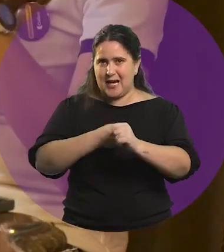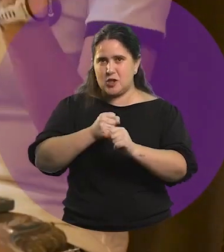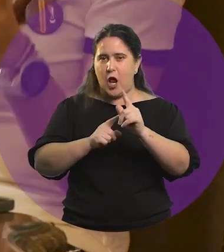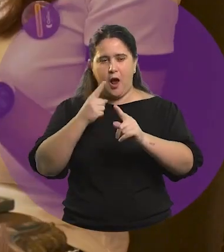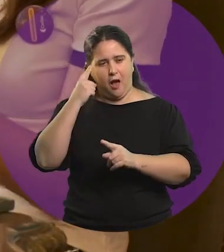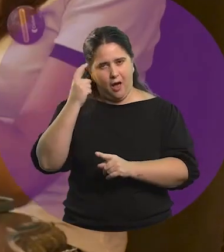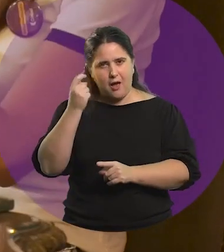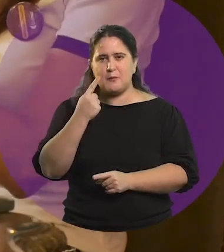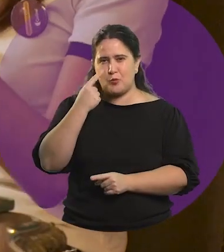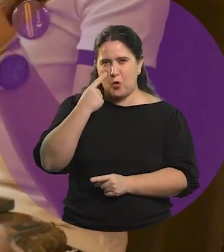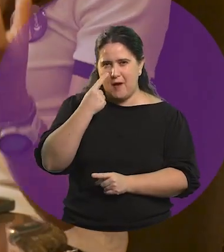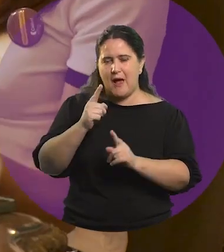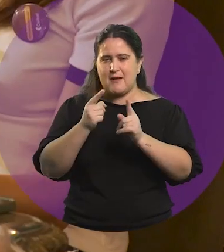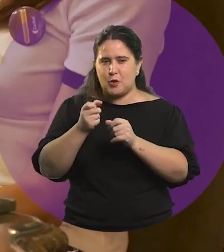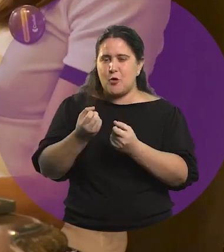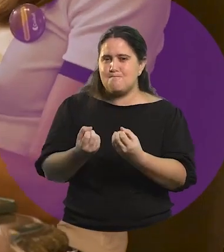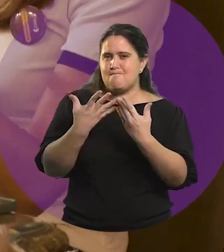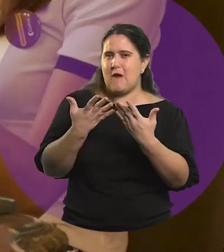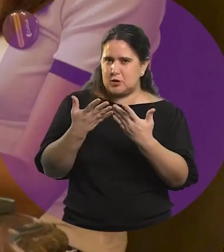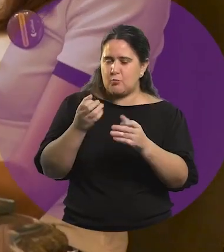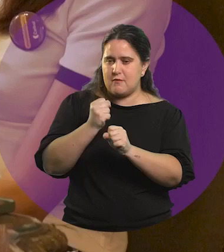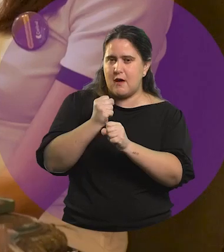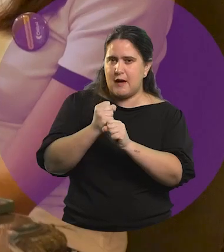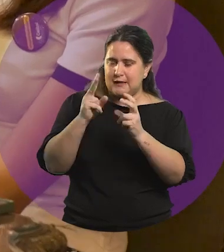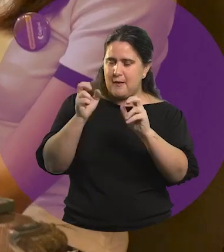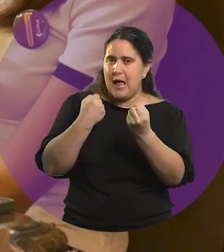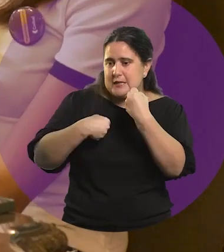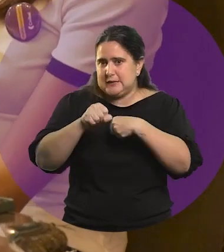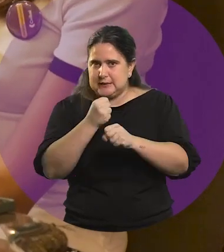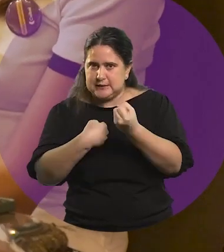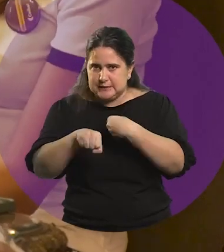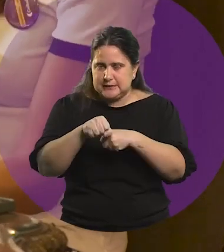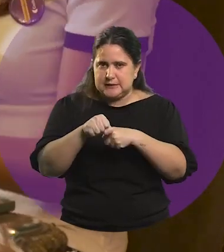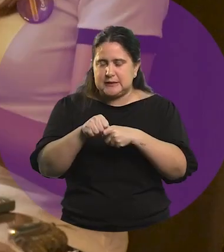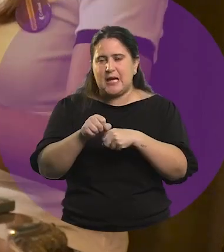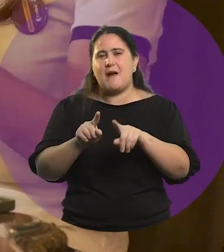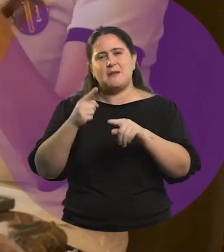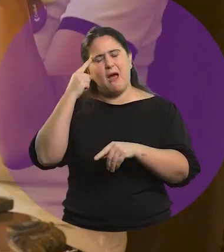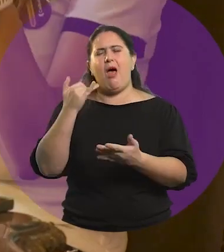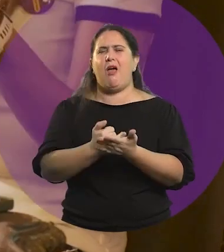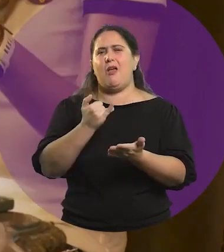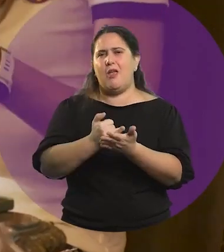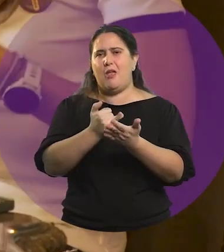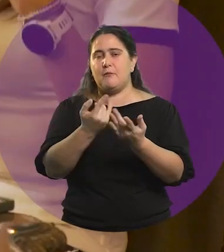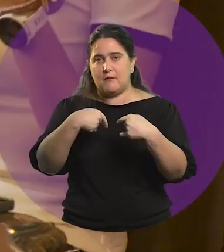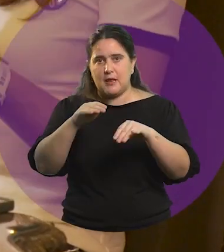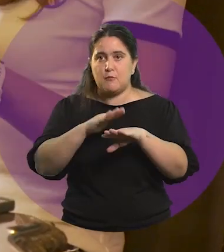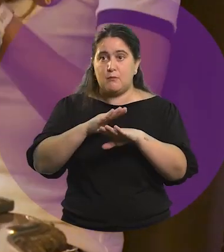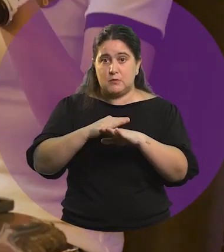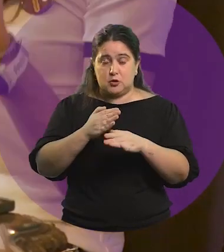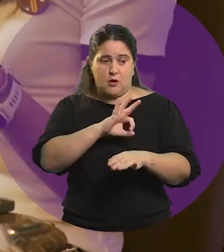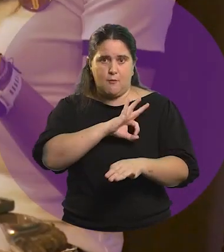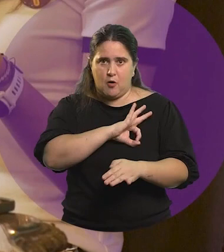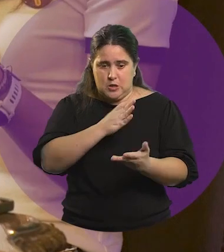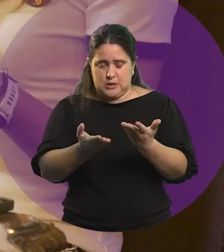algunos experimentos viendo qué impacto tiene trabajar la dimensión ansiedad, y que a uno le puede parecer una bobada, pero ante una